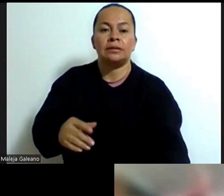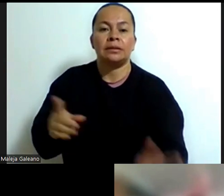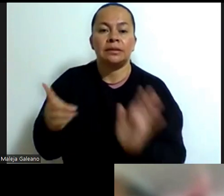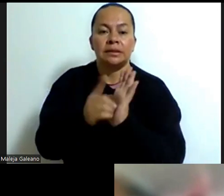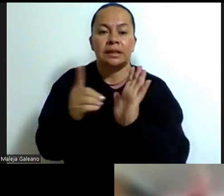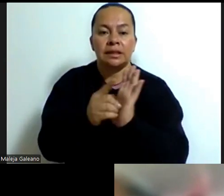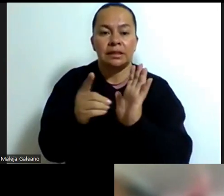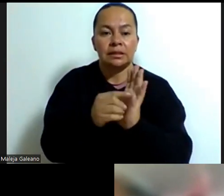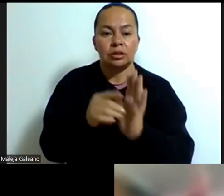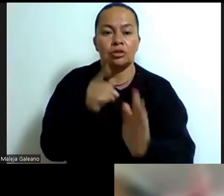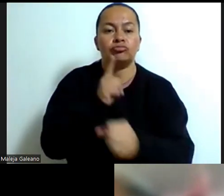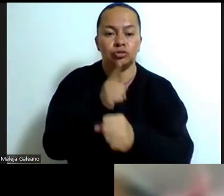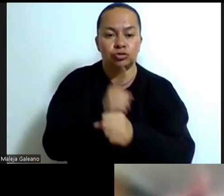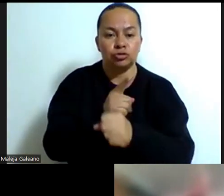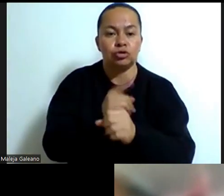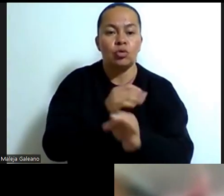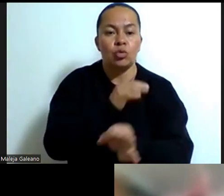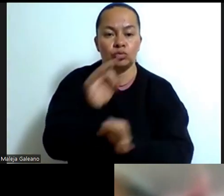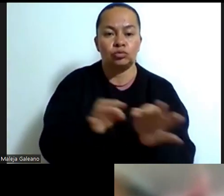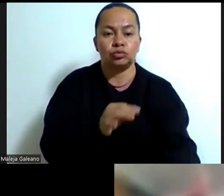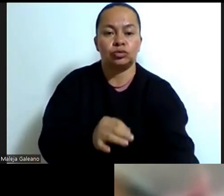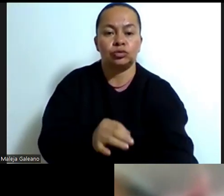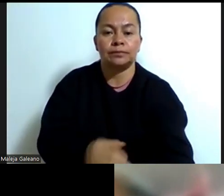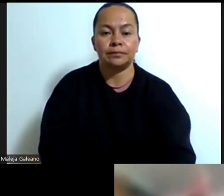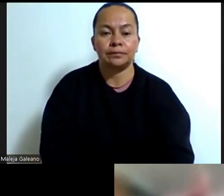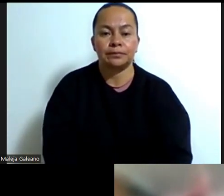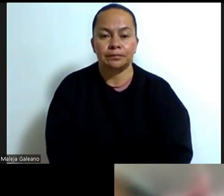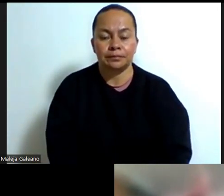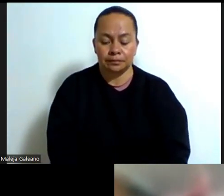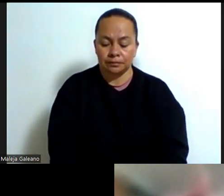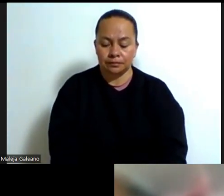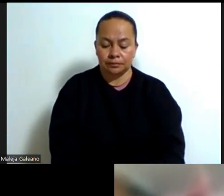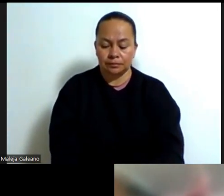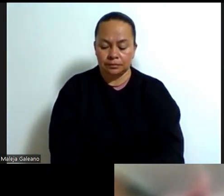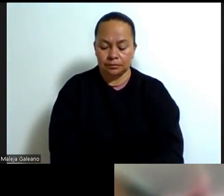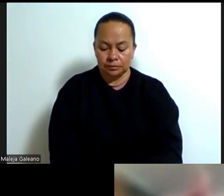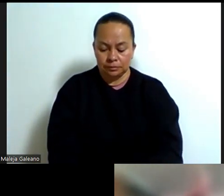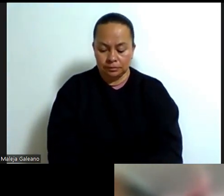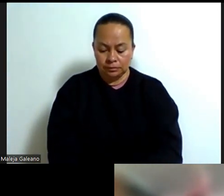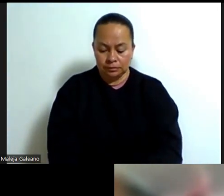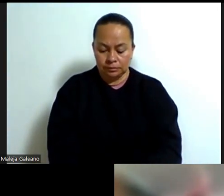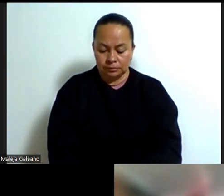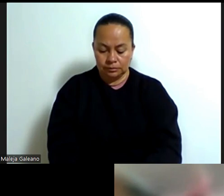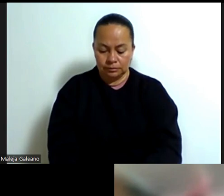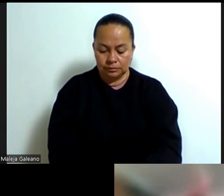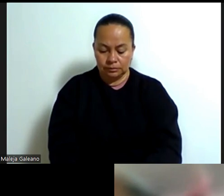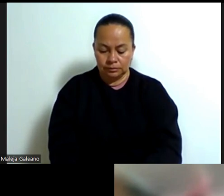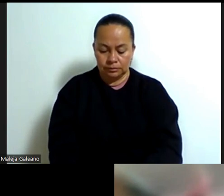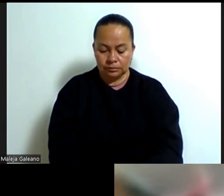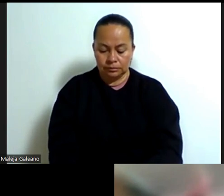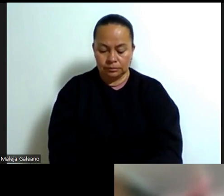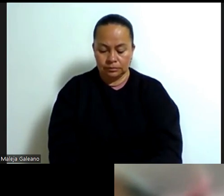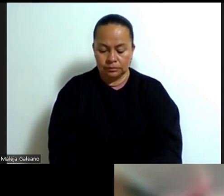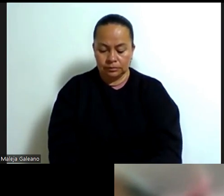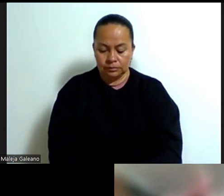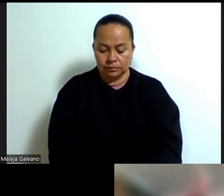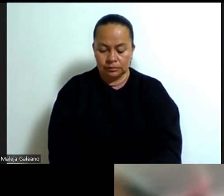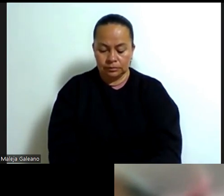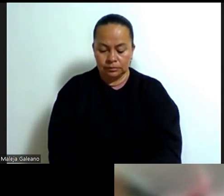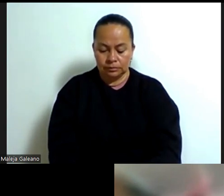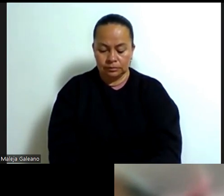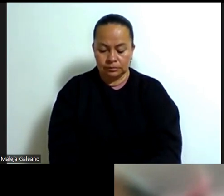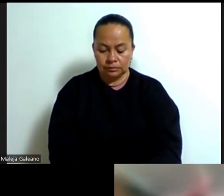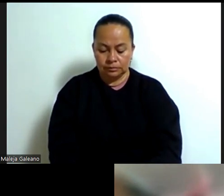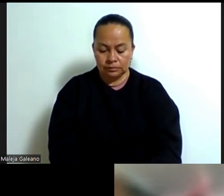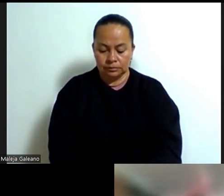precisamente de cuidado que da vida a esa política sí es son